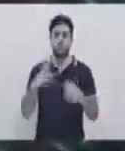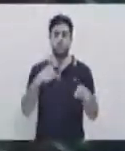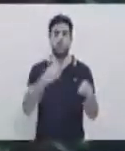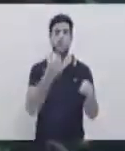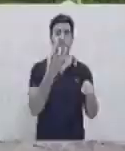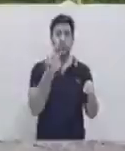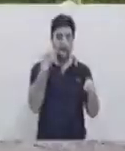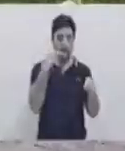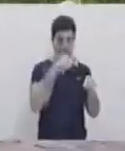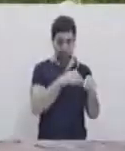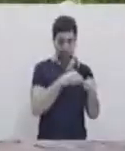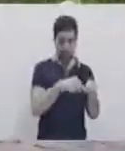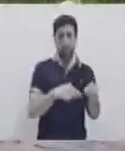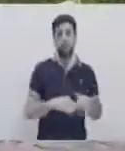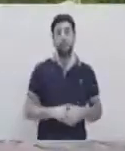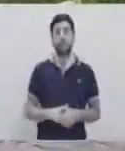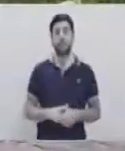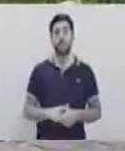Me tiro hacia el verde.